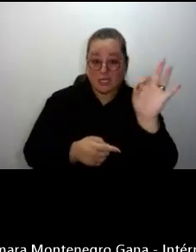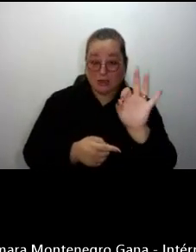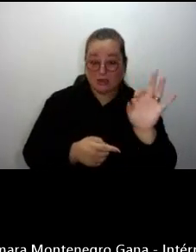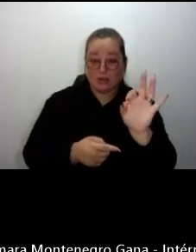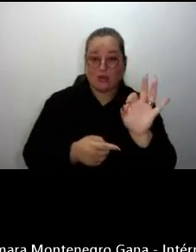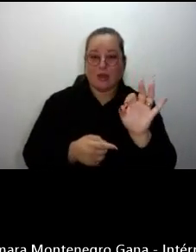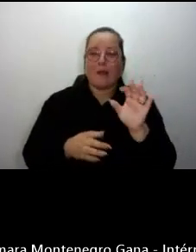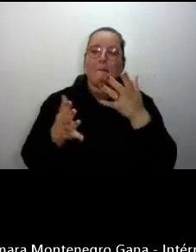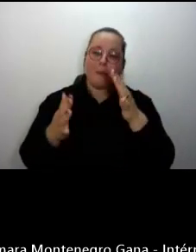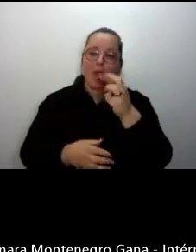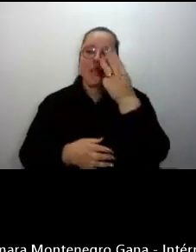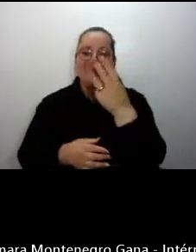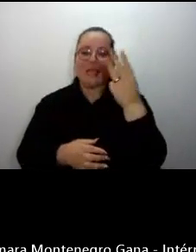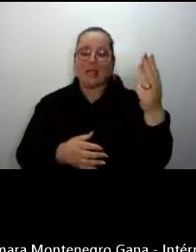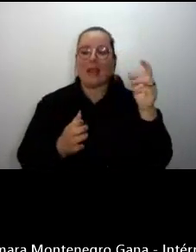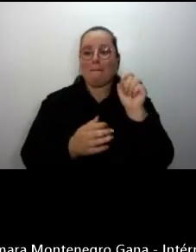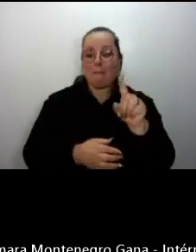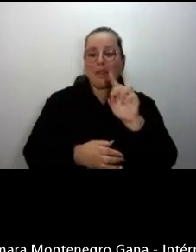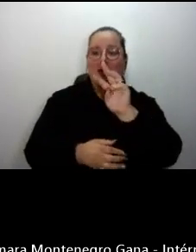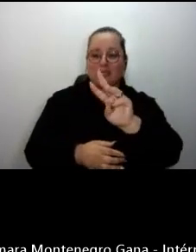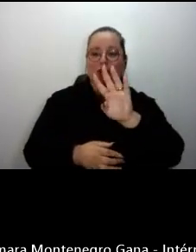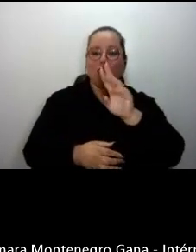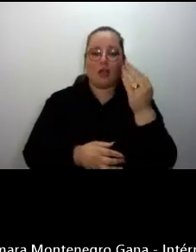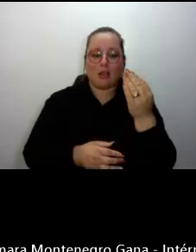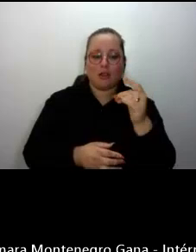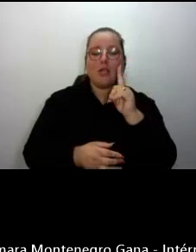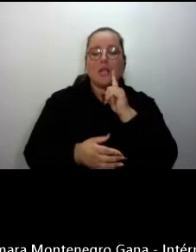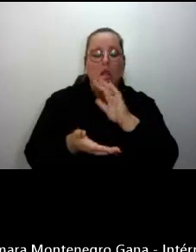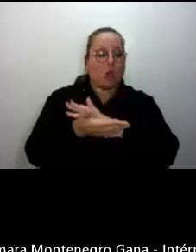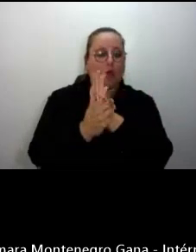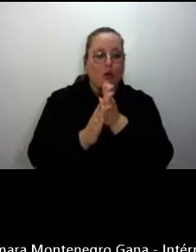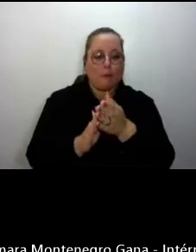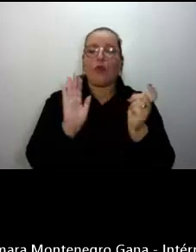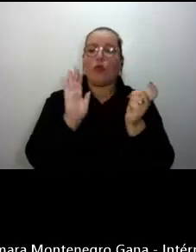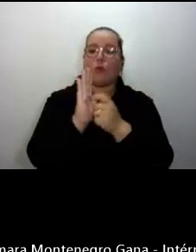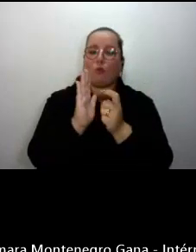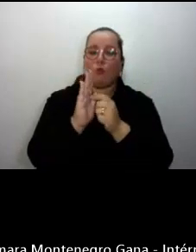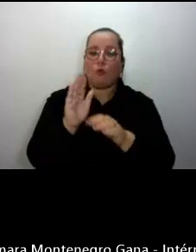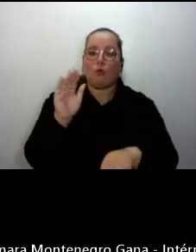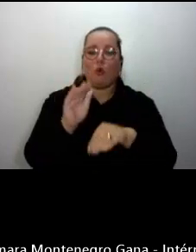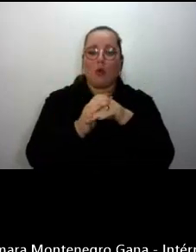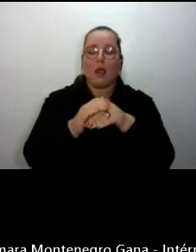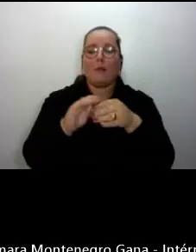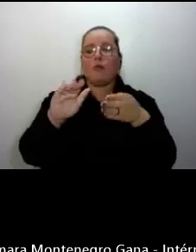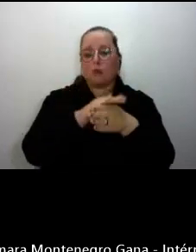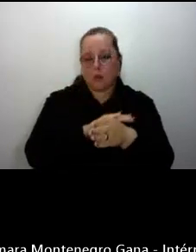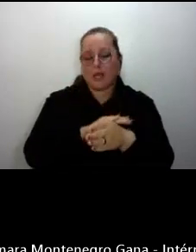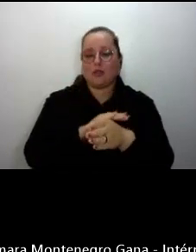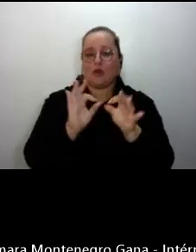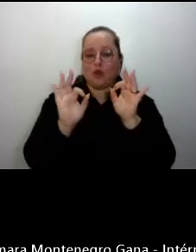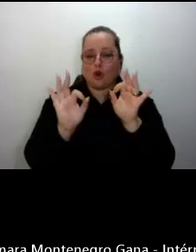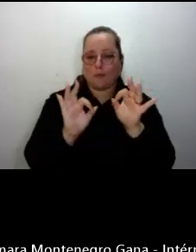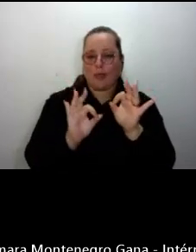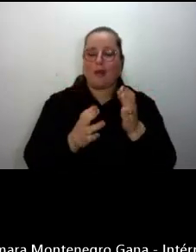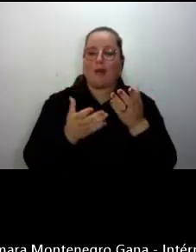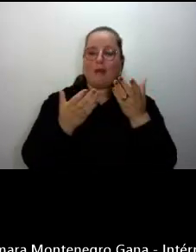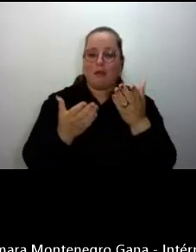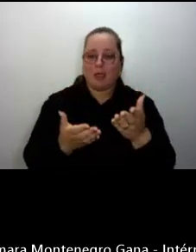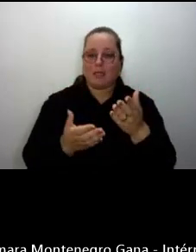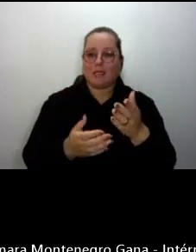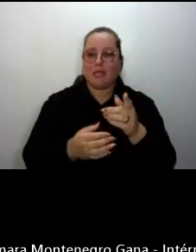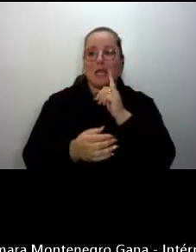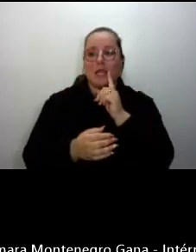decir, 33.314, completaron los cupos asociados a la postulación regular. La postulación regular, ¿cierto?, que es